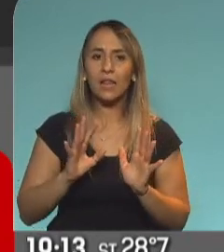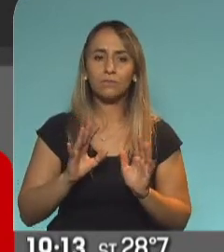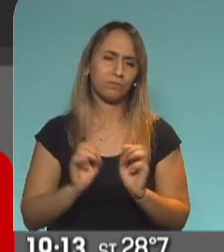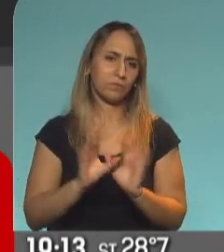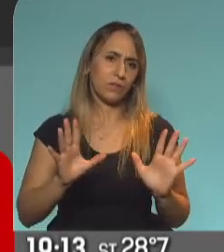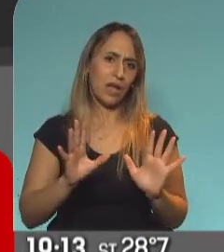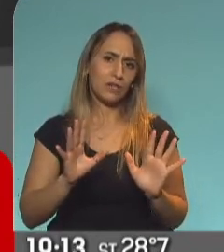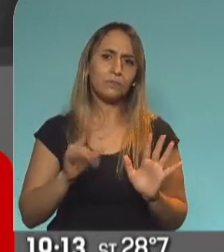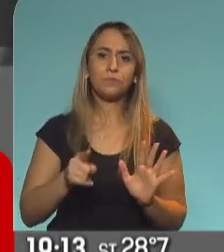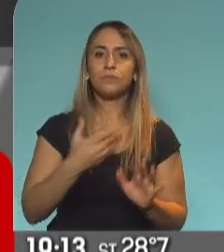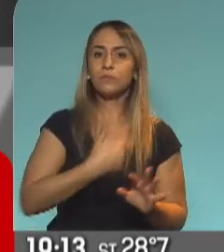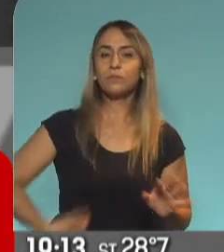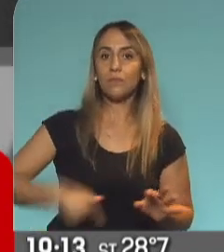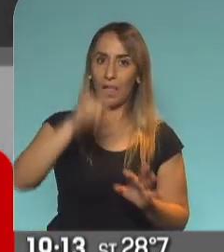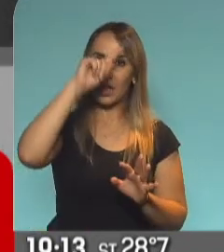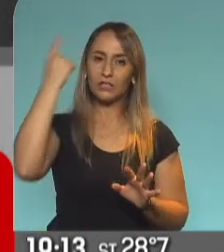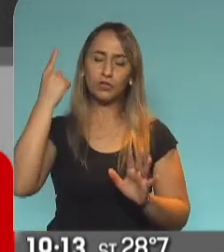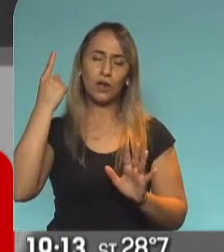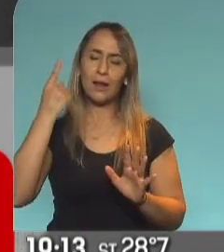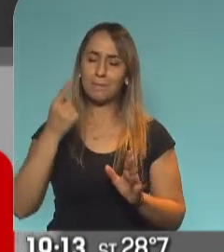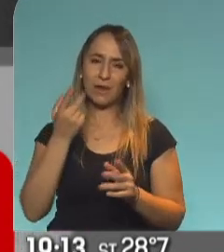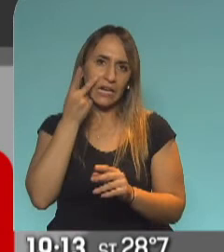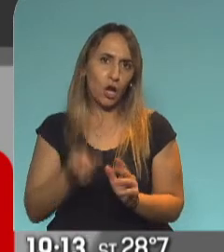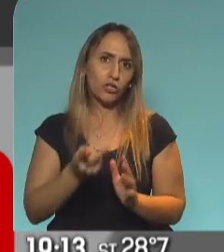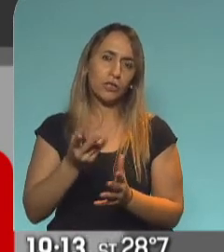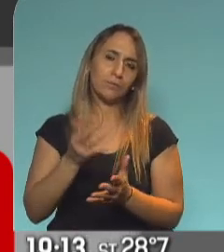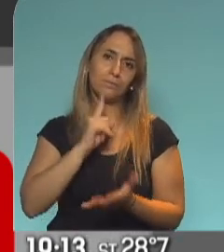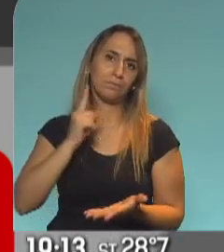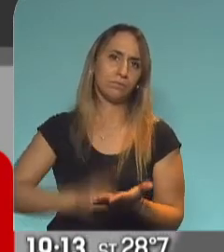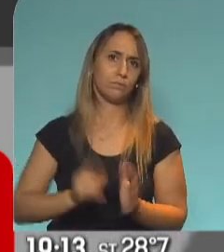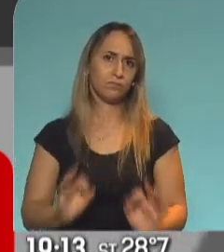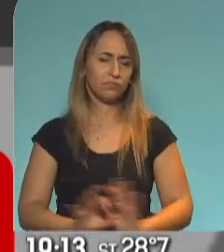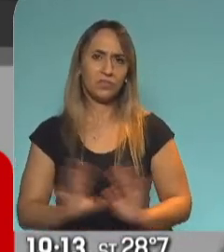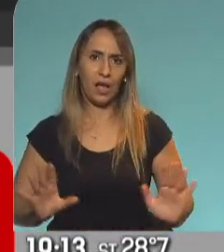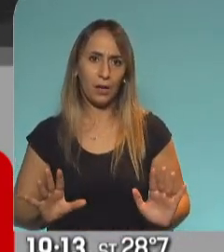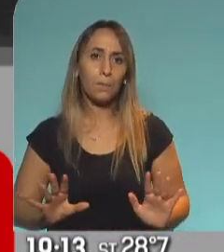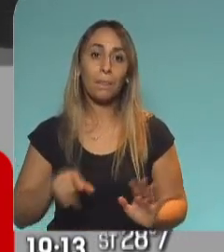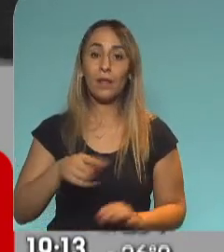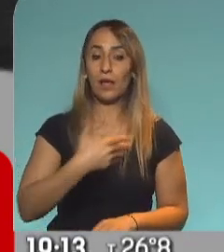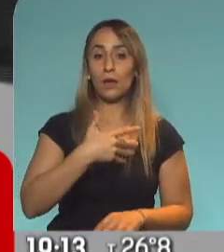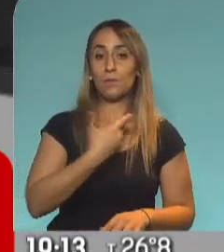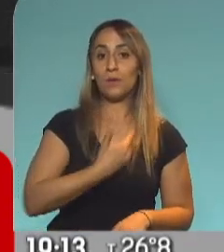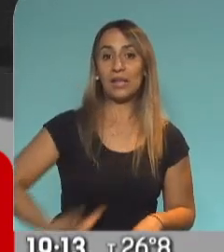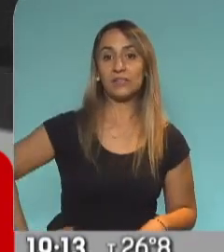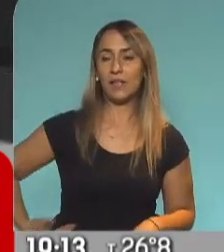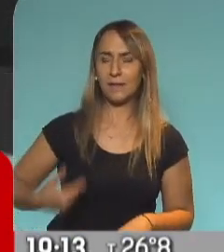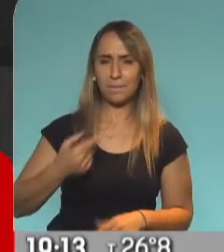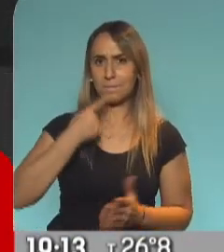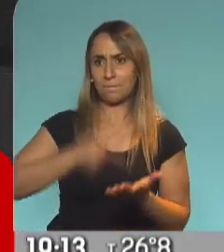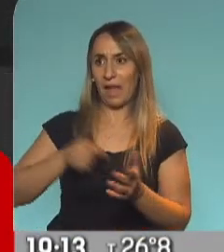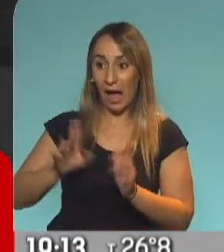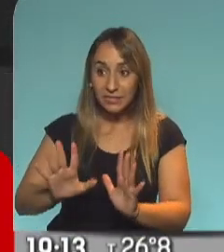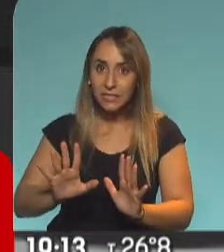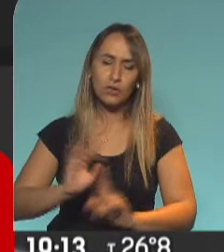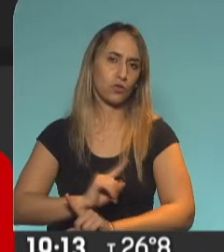claramente aceptada por el Estado Nacional y se tomaron las medidas, que es una situación que el presidente lo ha definido como inaceptable, y